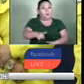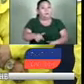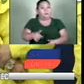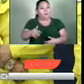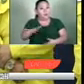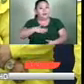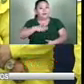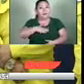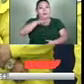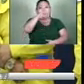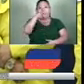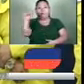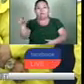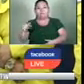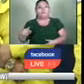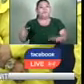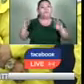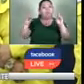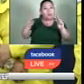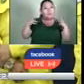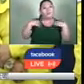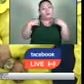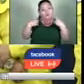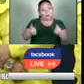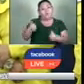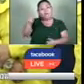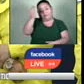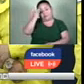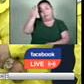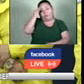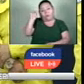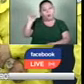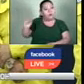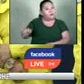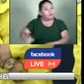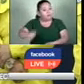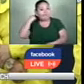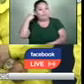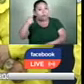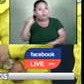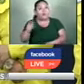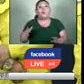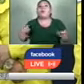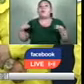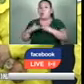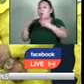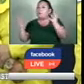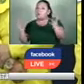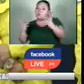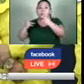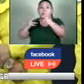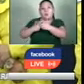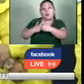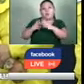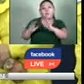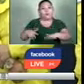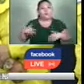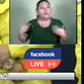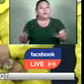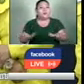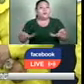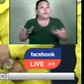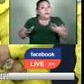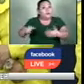cartera de Estado de Salud, sabemos la importancia, es parte de nuestro equipo, es parte de las articulaciones que se vienen